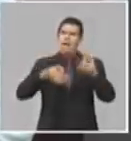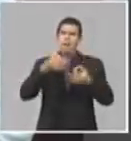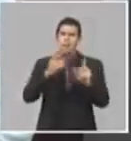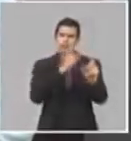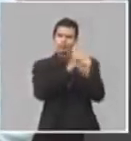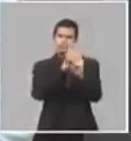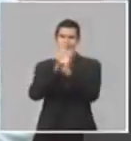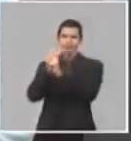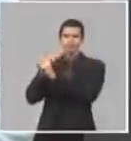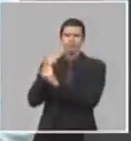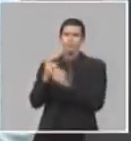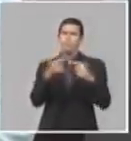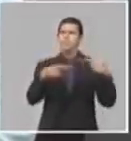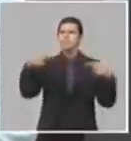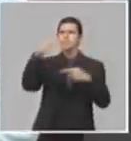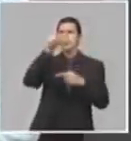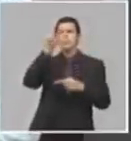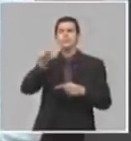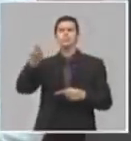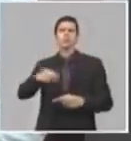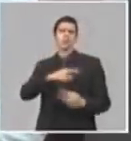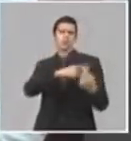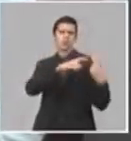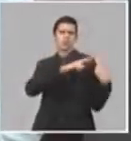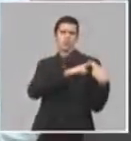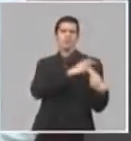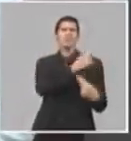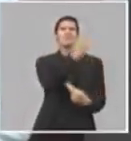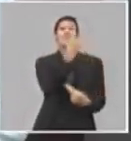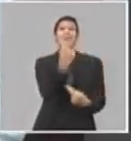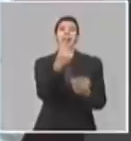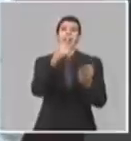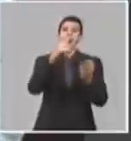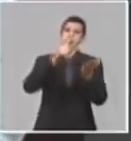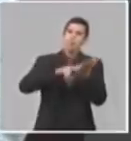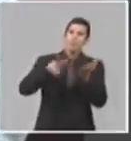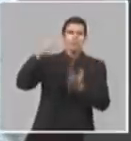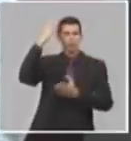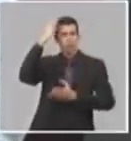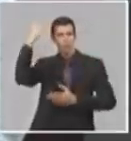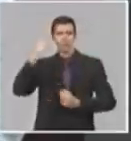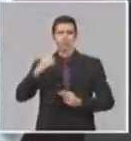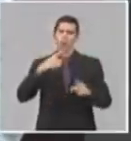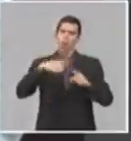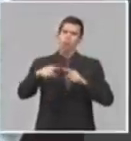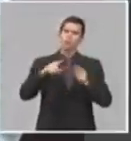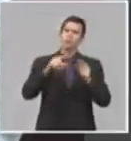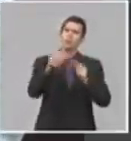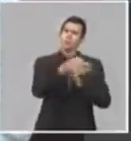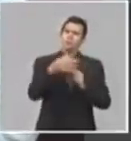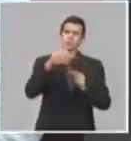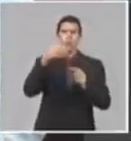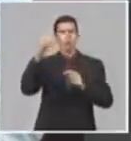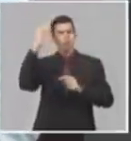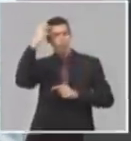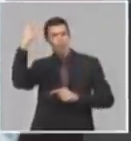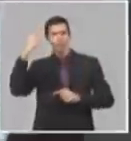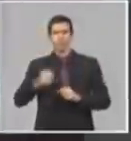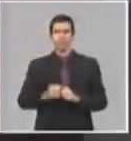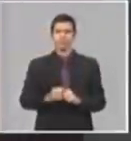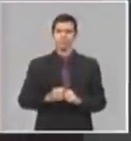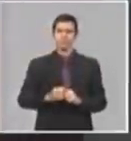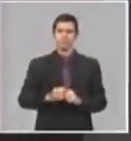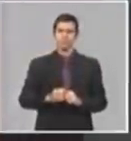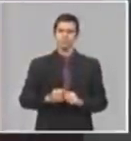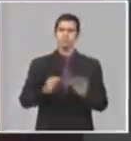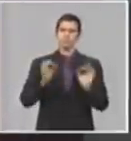intendentes. Hoy se inicia una serie de mesas redondas para la explicación más amplia posible al pueblo y poco